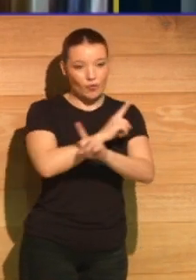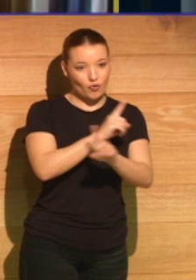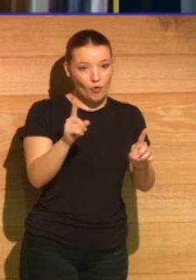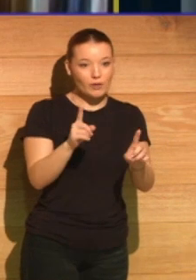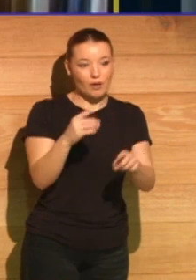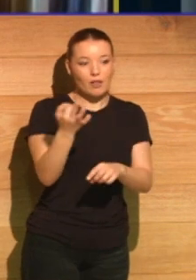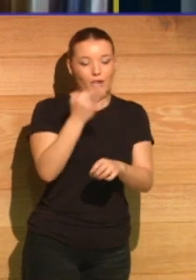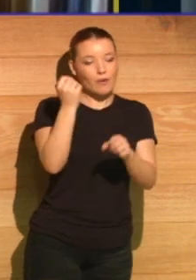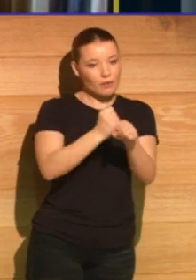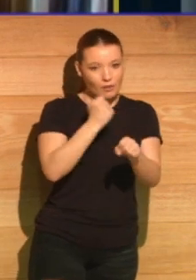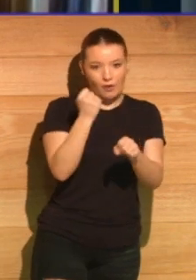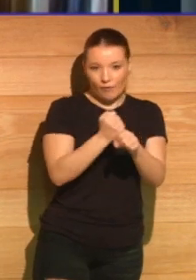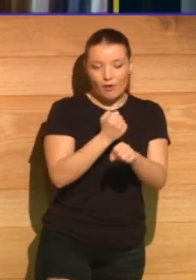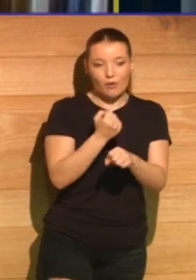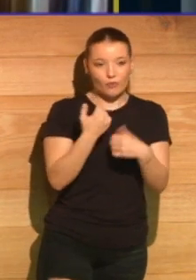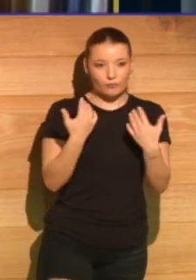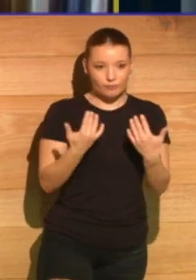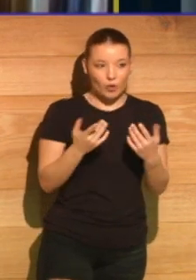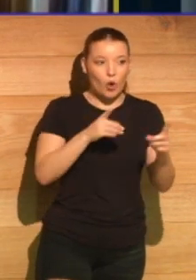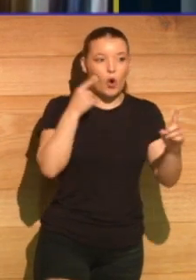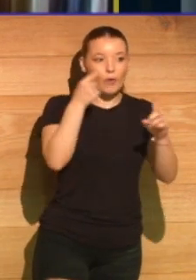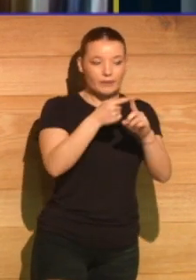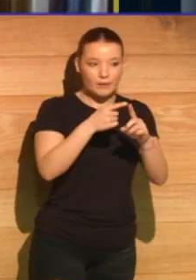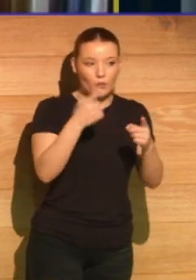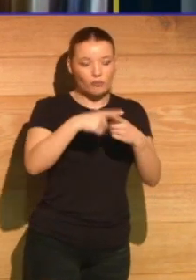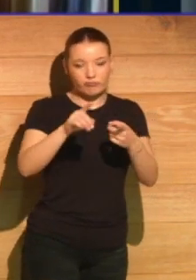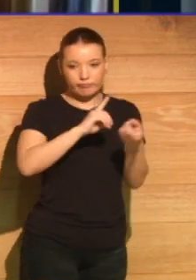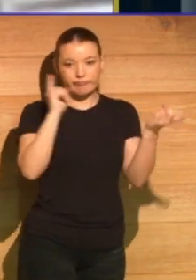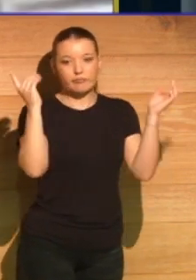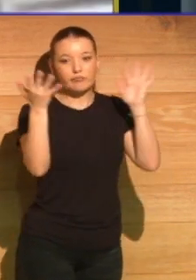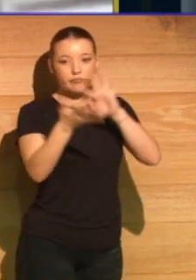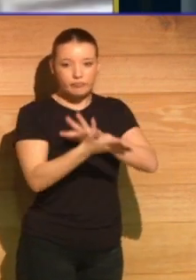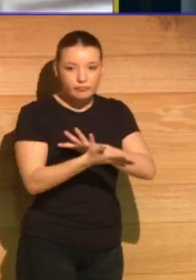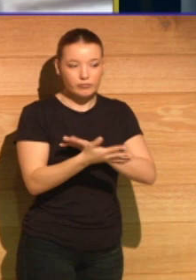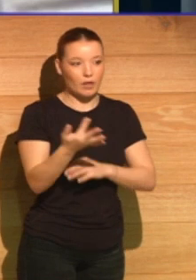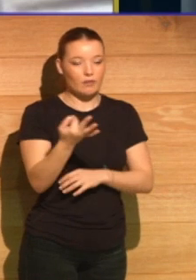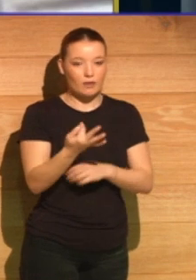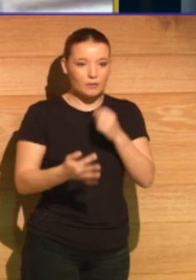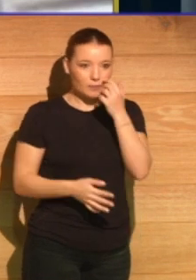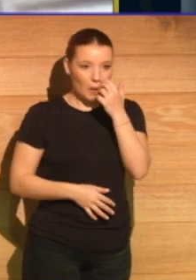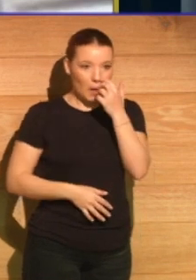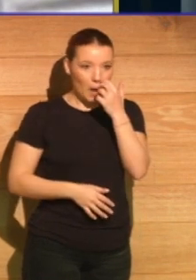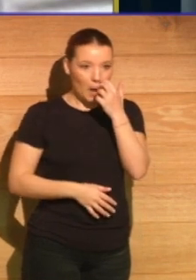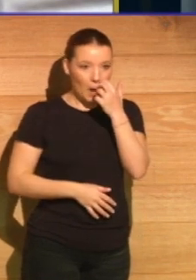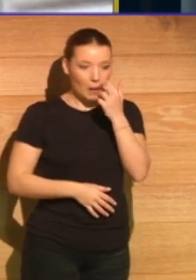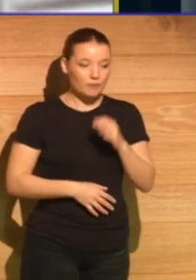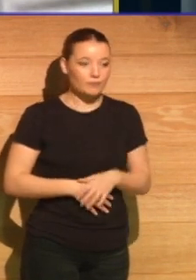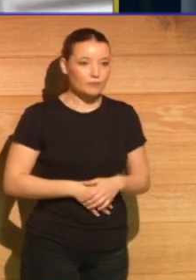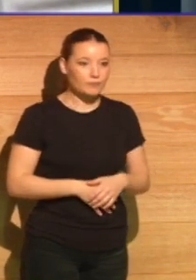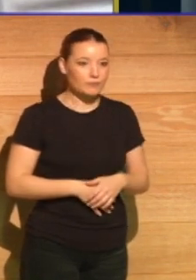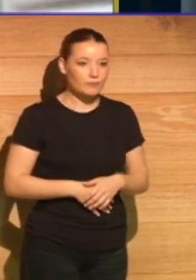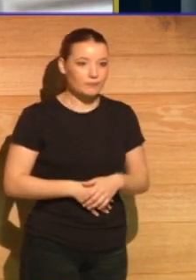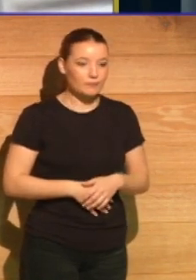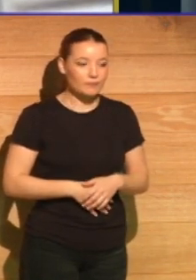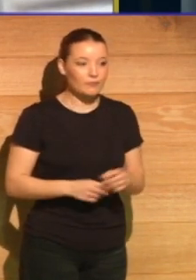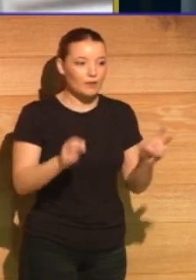y estudiar para que la cosa cambie. Me ha encantado esa metáfora de la inercia, de no dejar las cosas